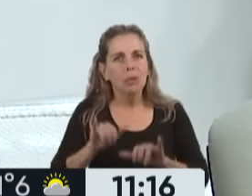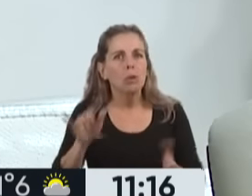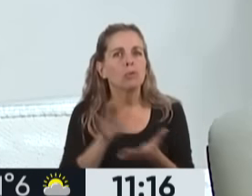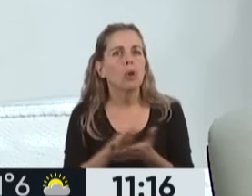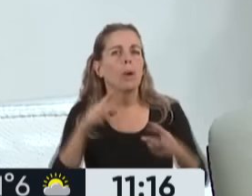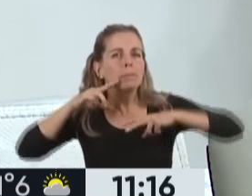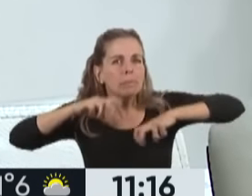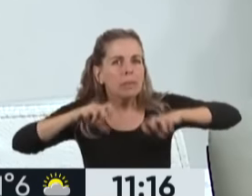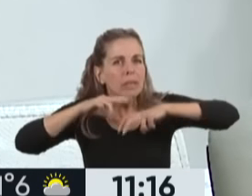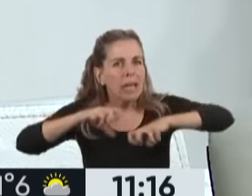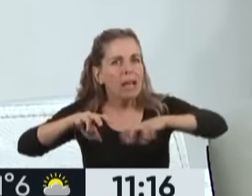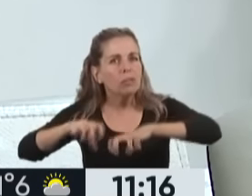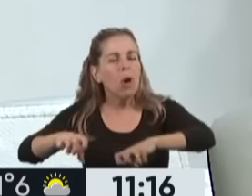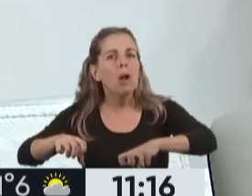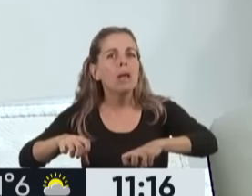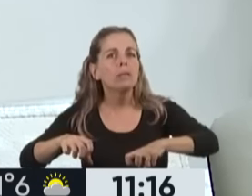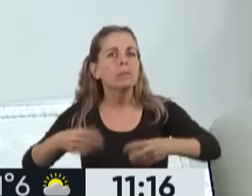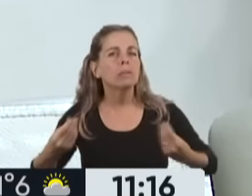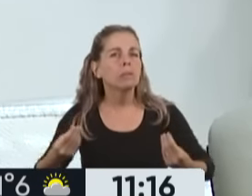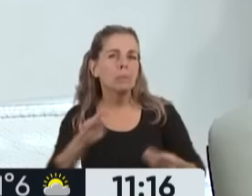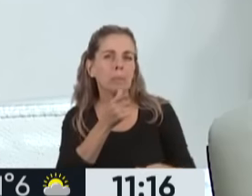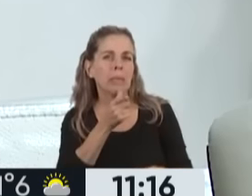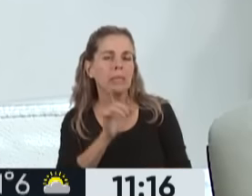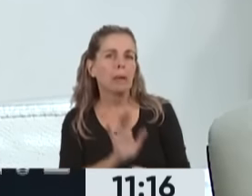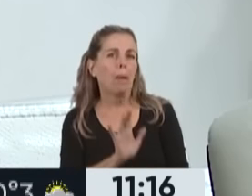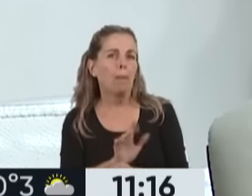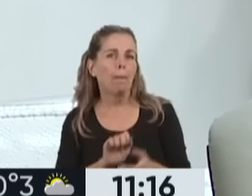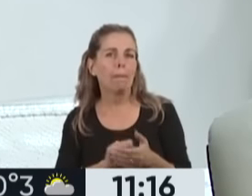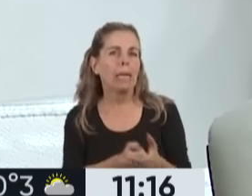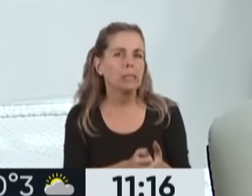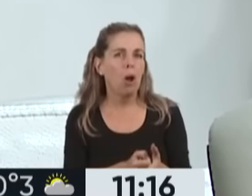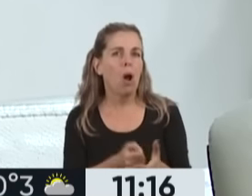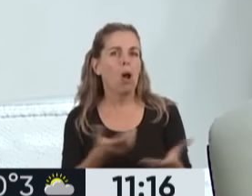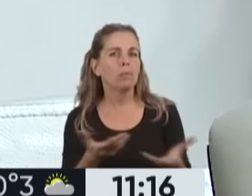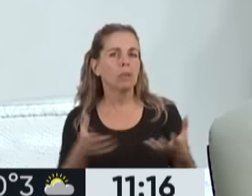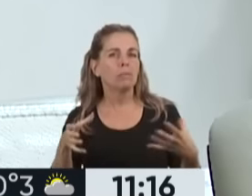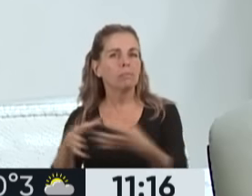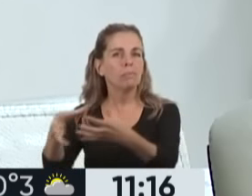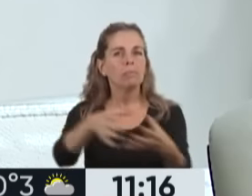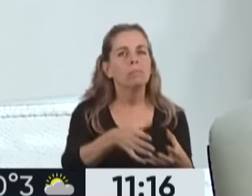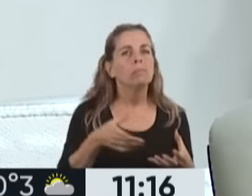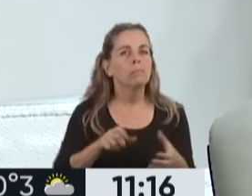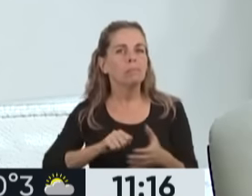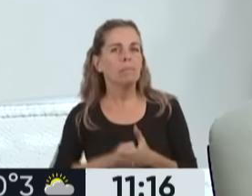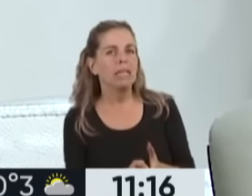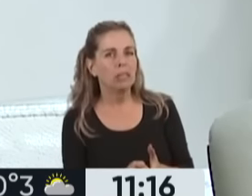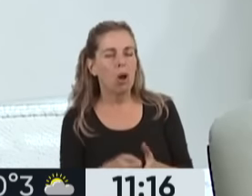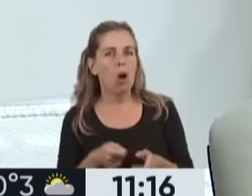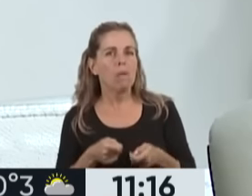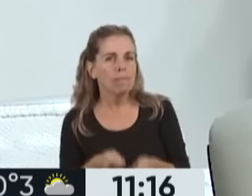las investigaciones por supuestas extorsiones de organizaciones sociales para que se adhirieran